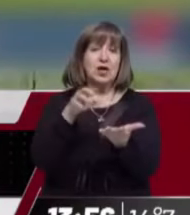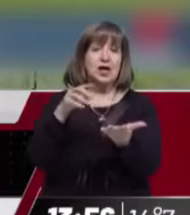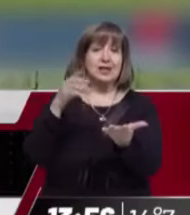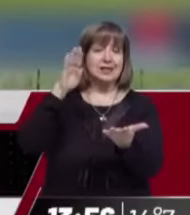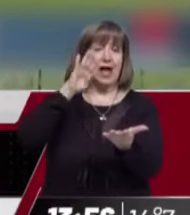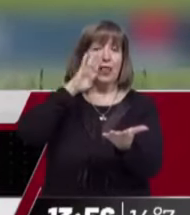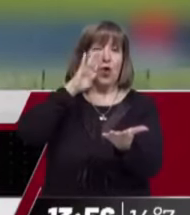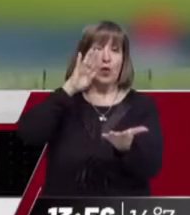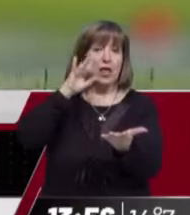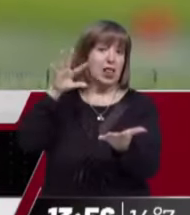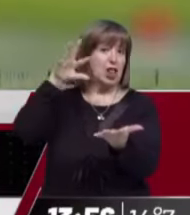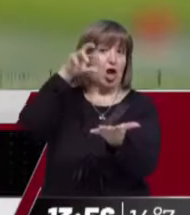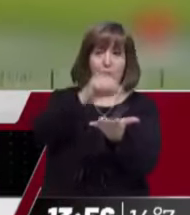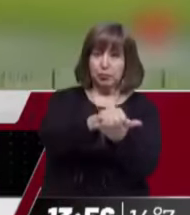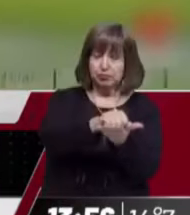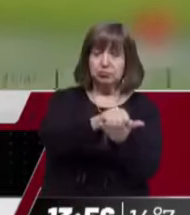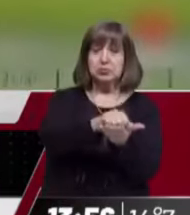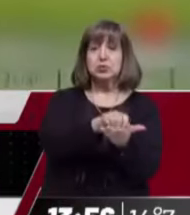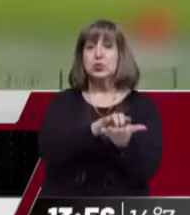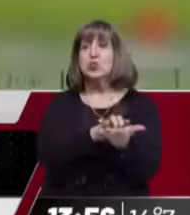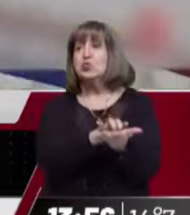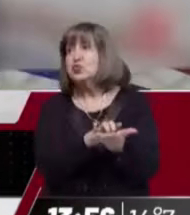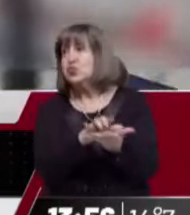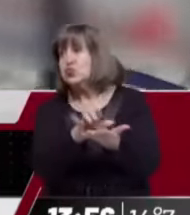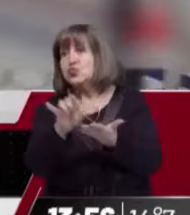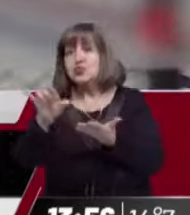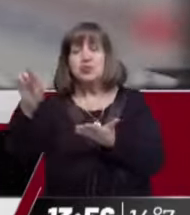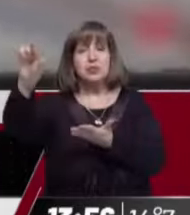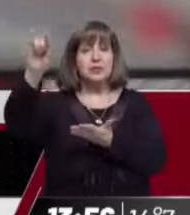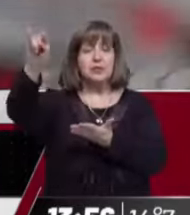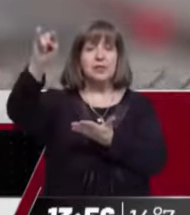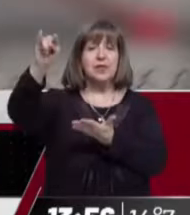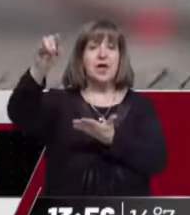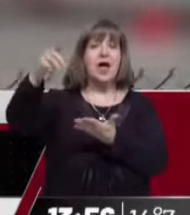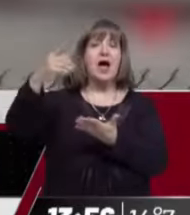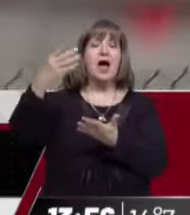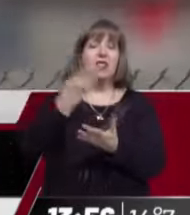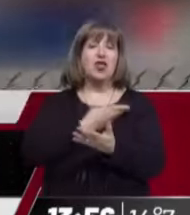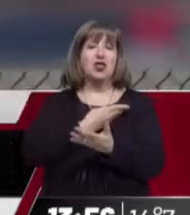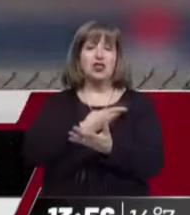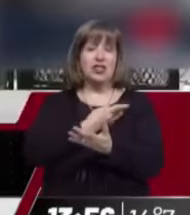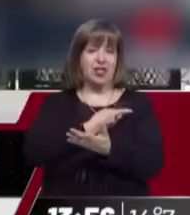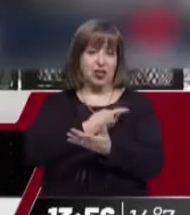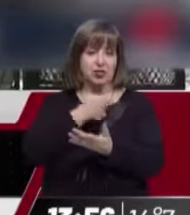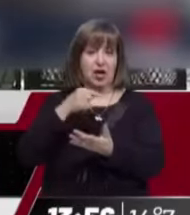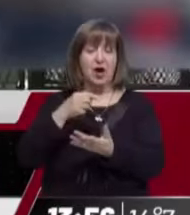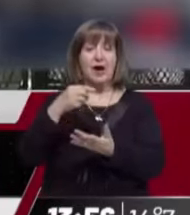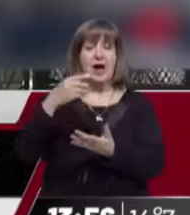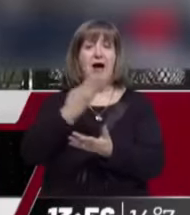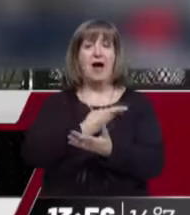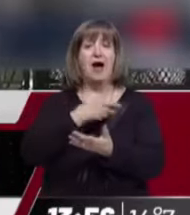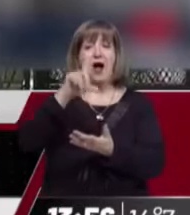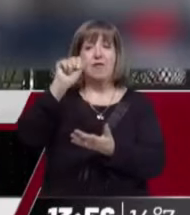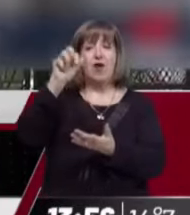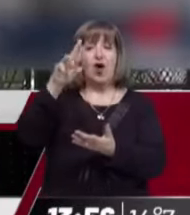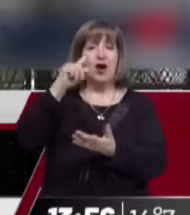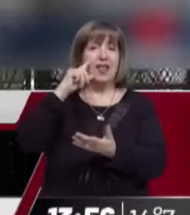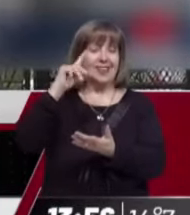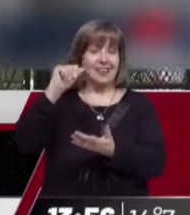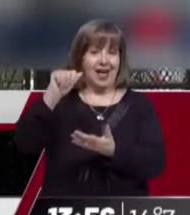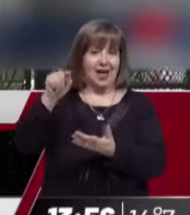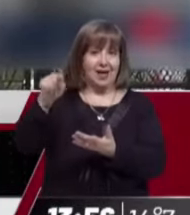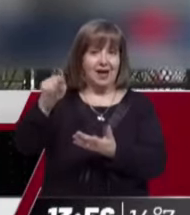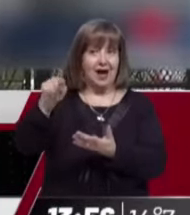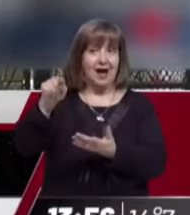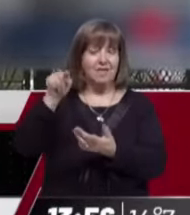por parte de los Estados Unidos, y se lo llevaron directamente a la península de Florida para, bueno, examinarlo y